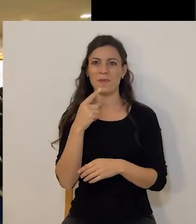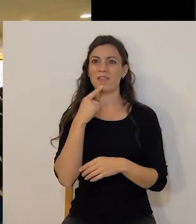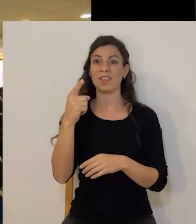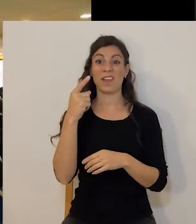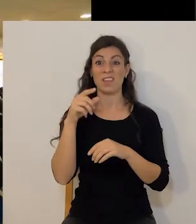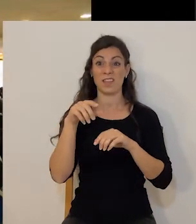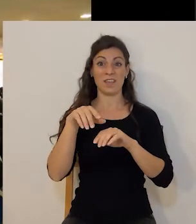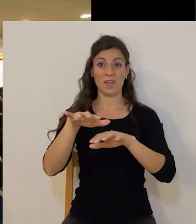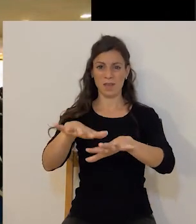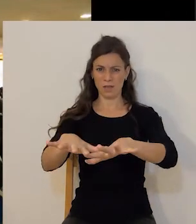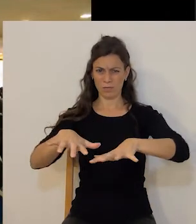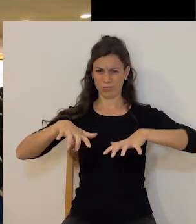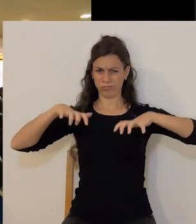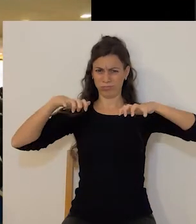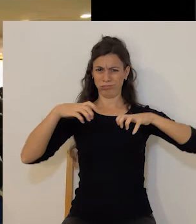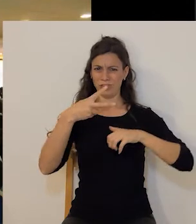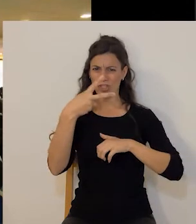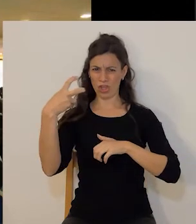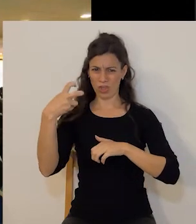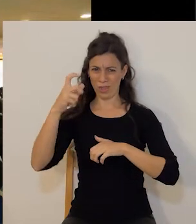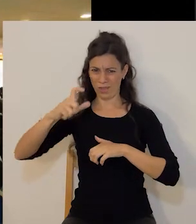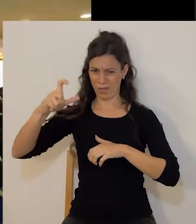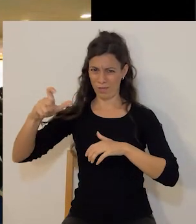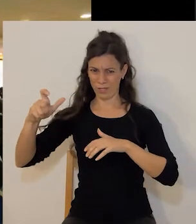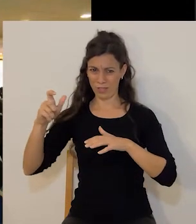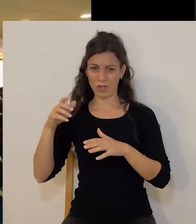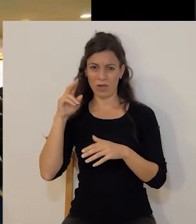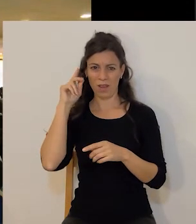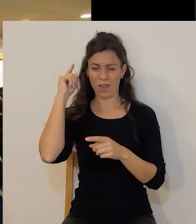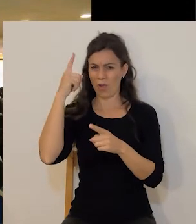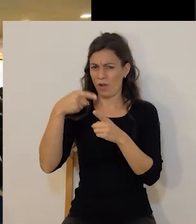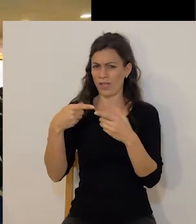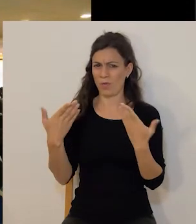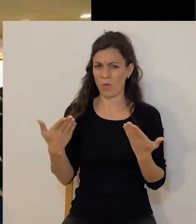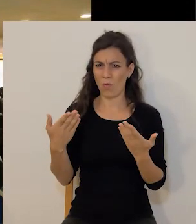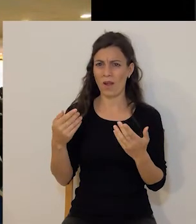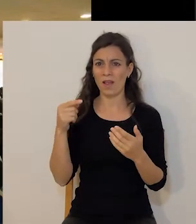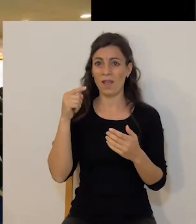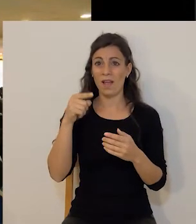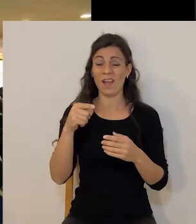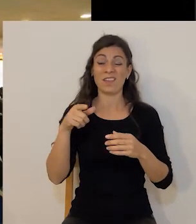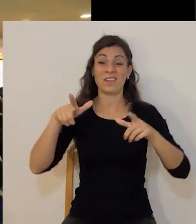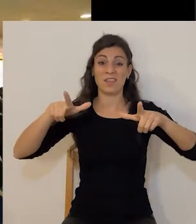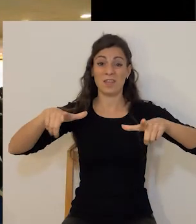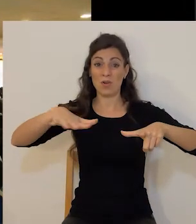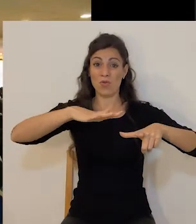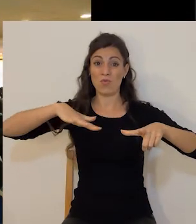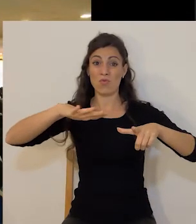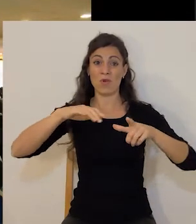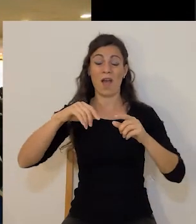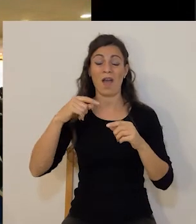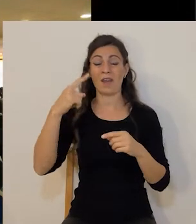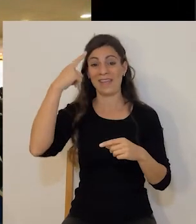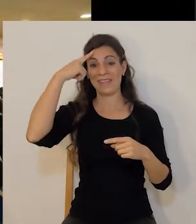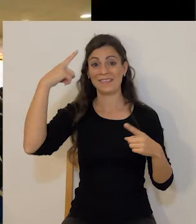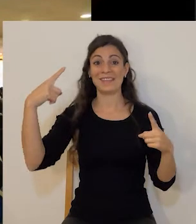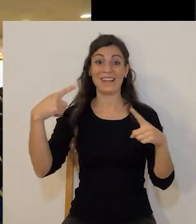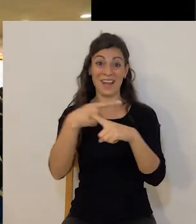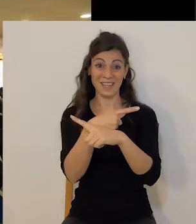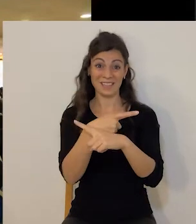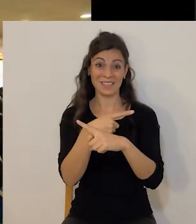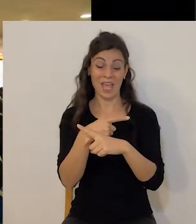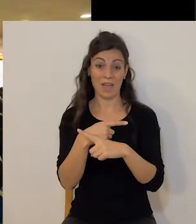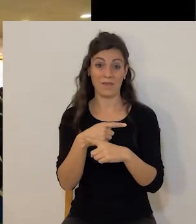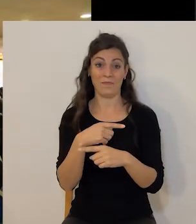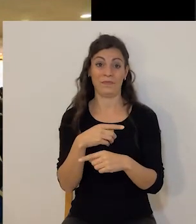200 personas aglutinadas para ver, por ejemplo, es un espacio de dislexia en el 2015 en el